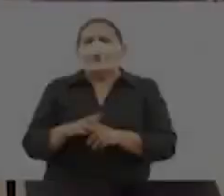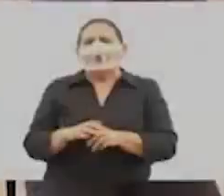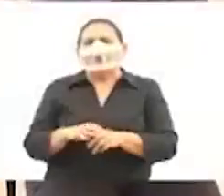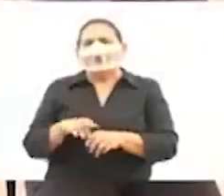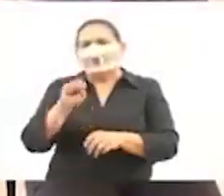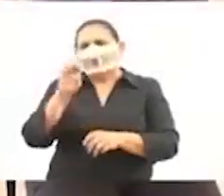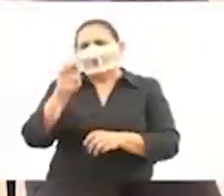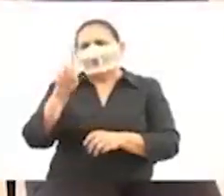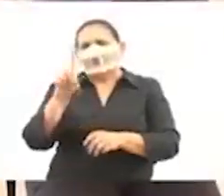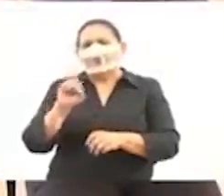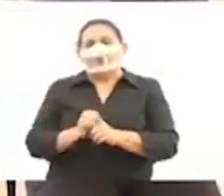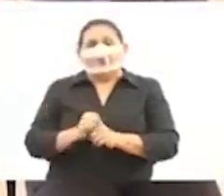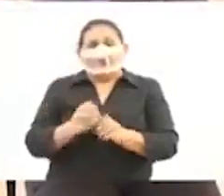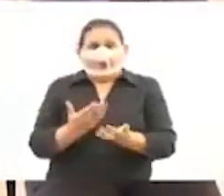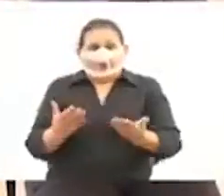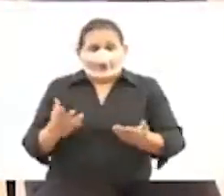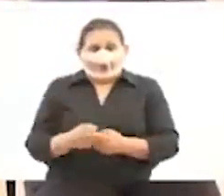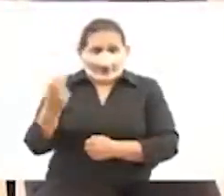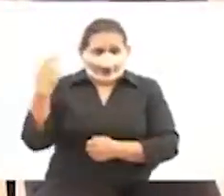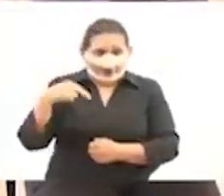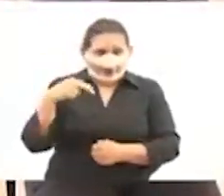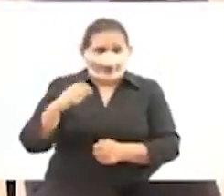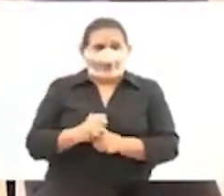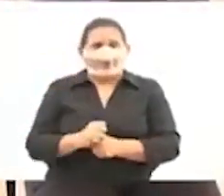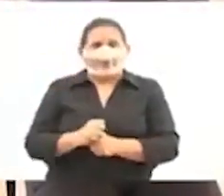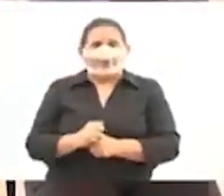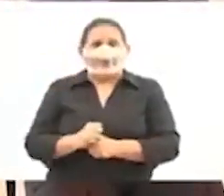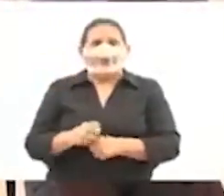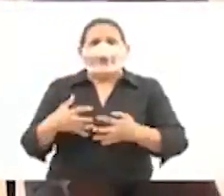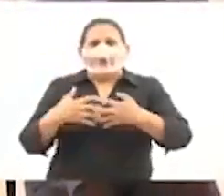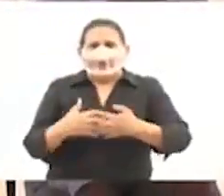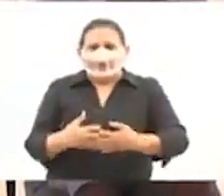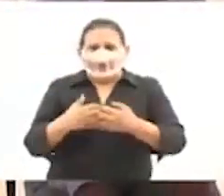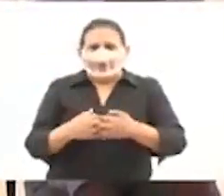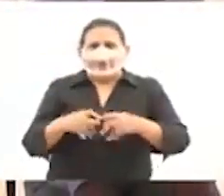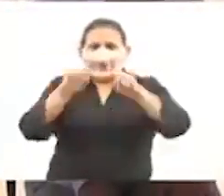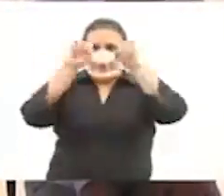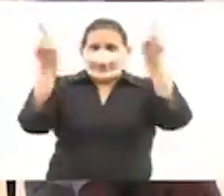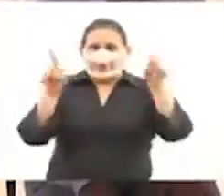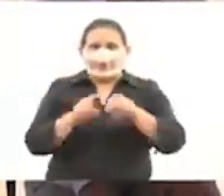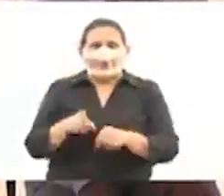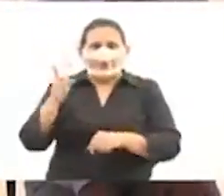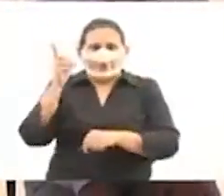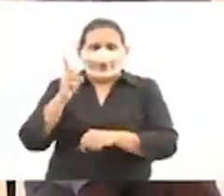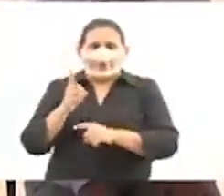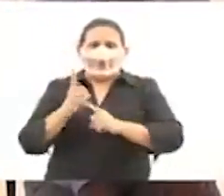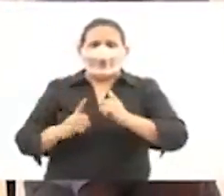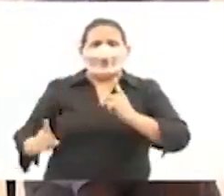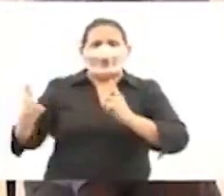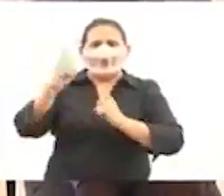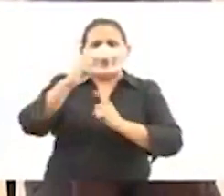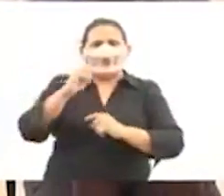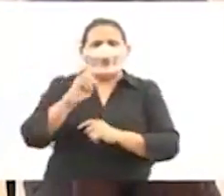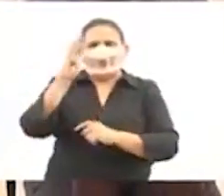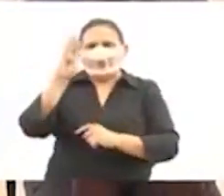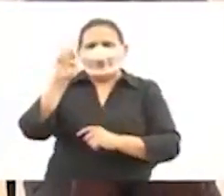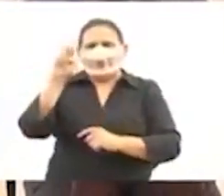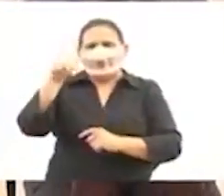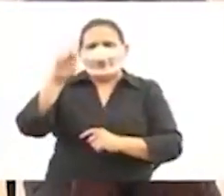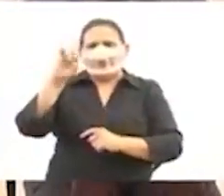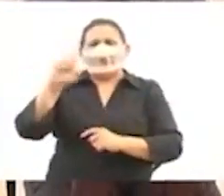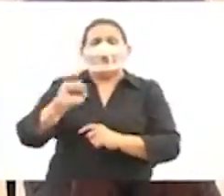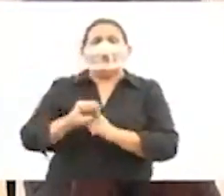en nombre de la empresa de energía renovable de la península el doctor benigno villarreal del río su director general